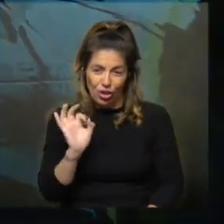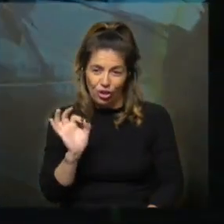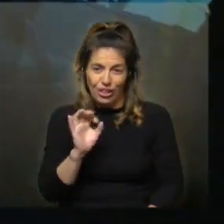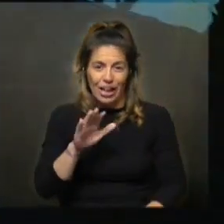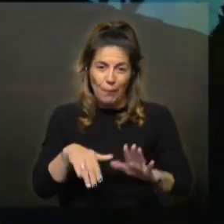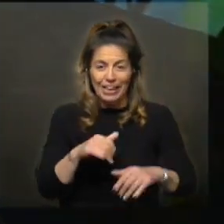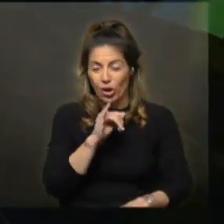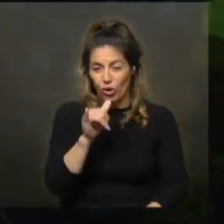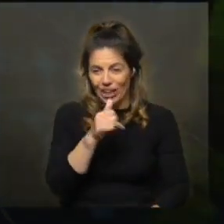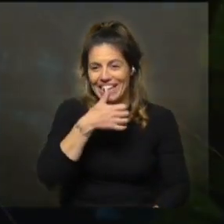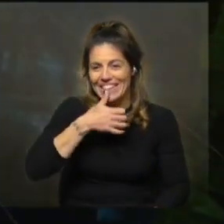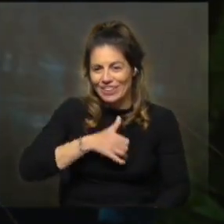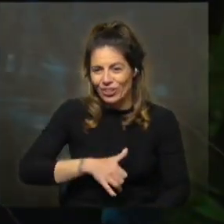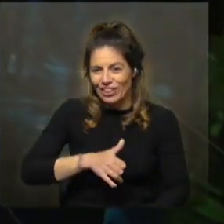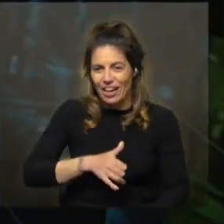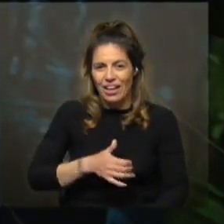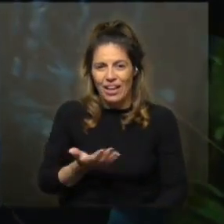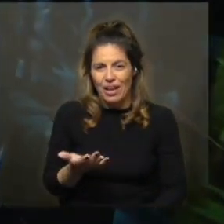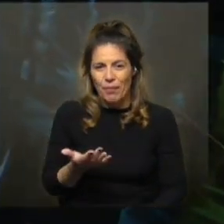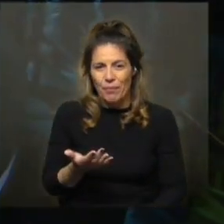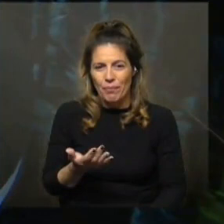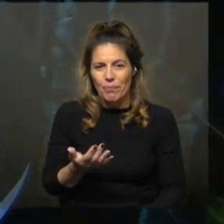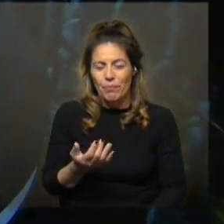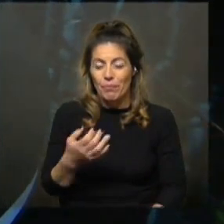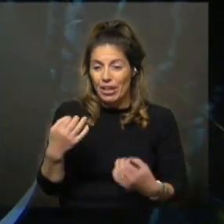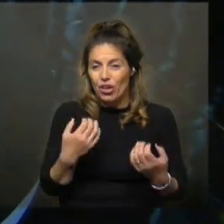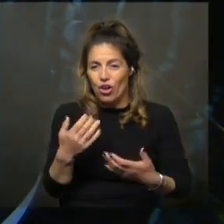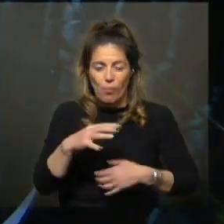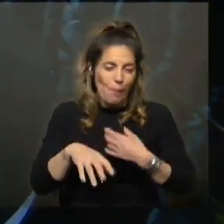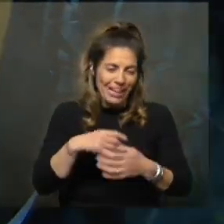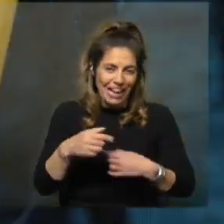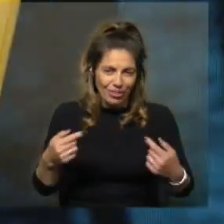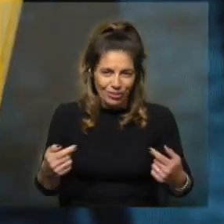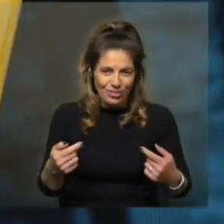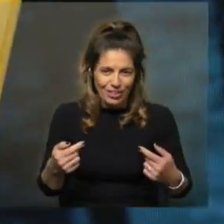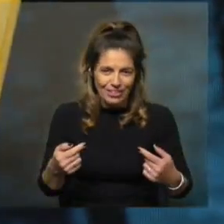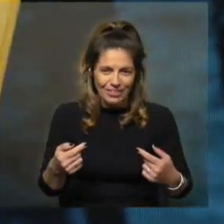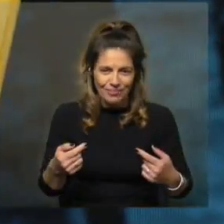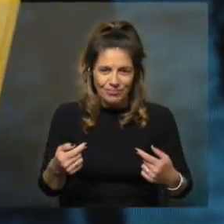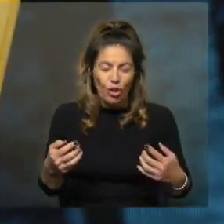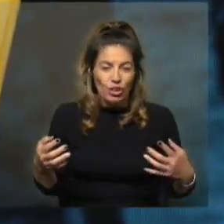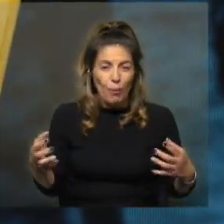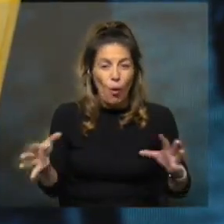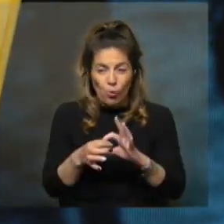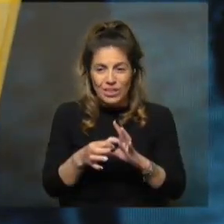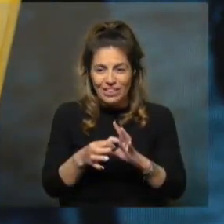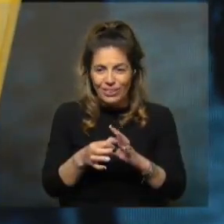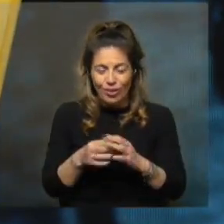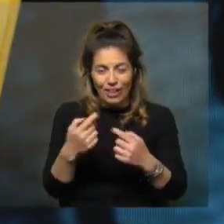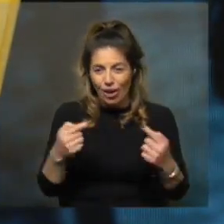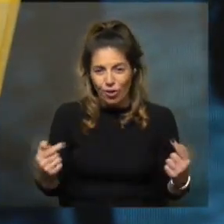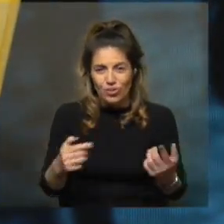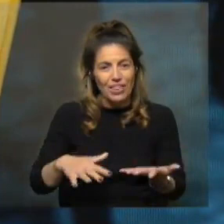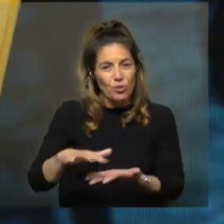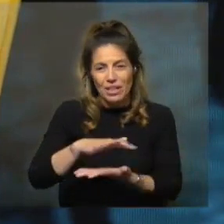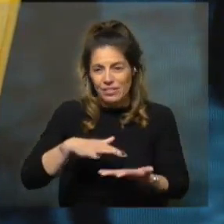historia Este pero digo pero no digo estamos como mezclando mezclando no estamos Este uniendo las partes de una